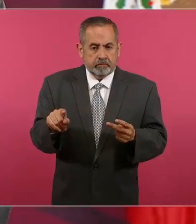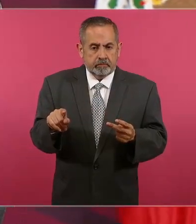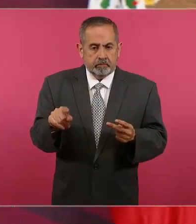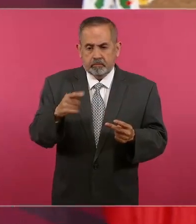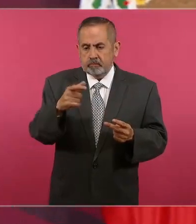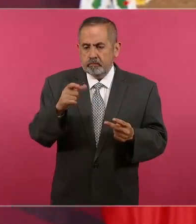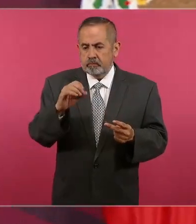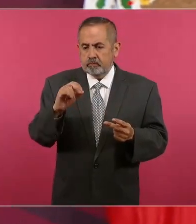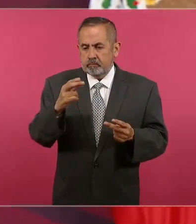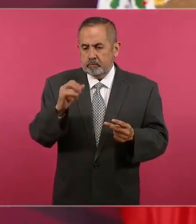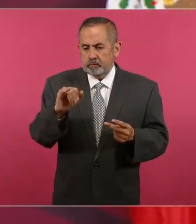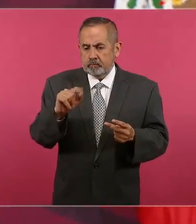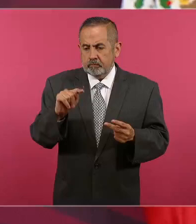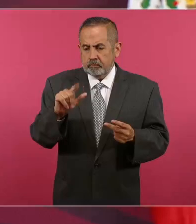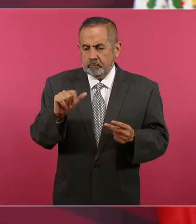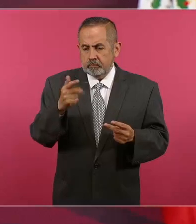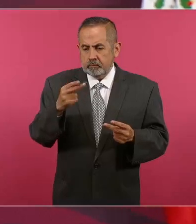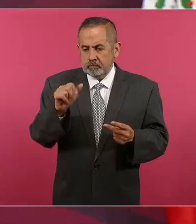Xochistlahuaca.